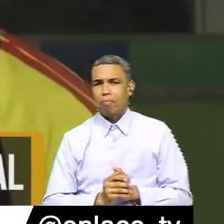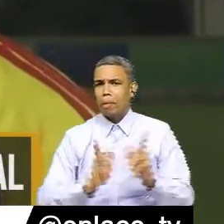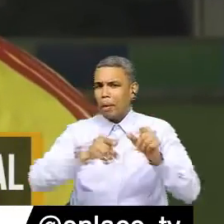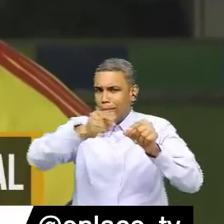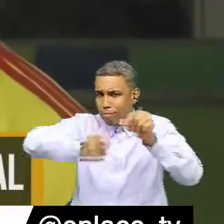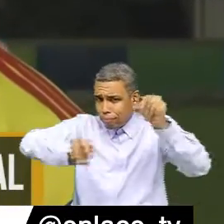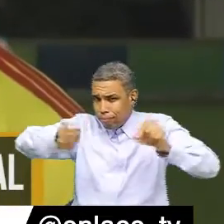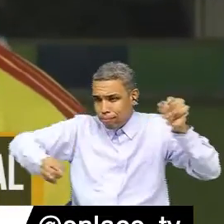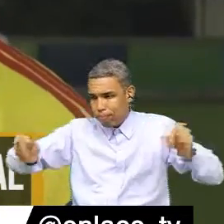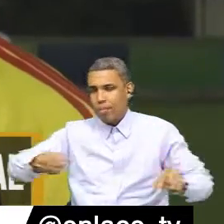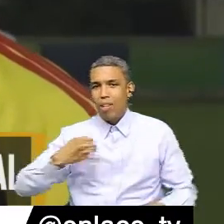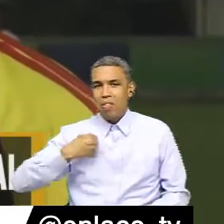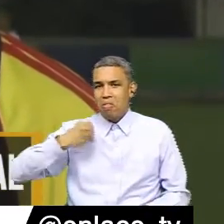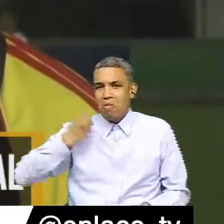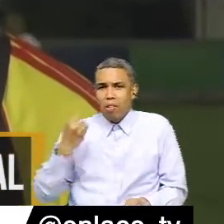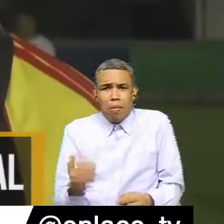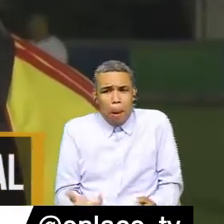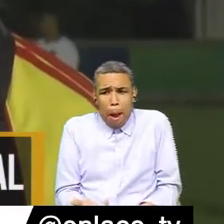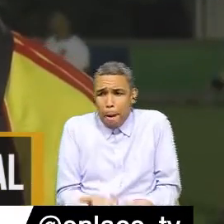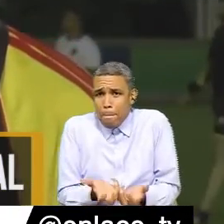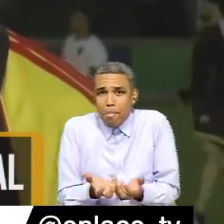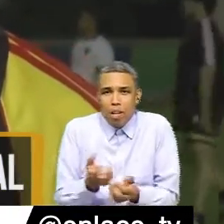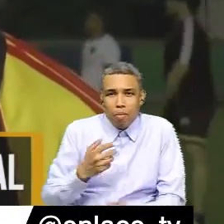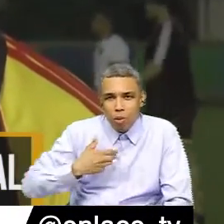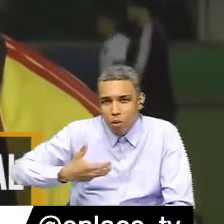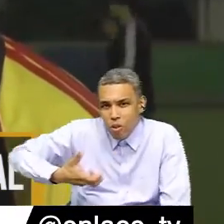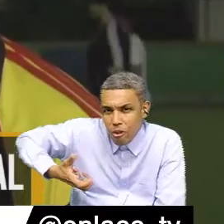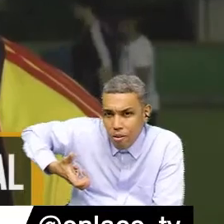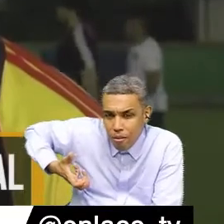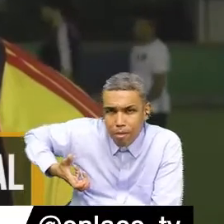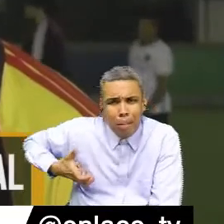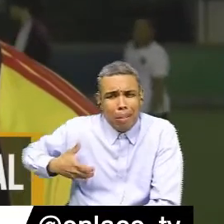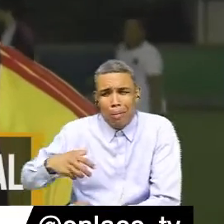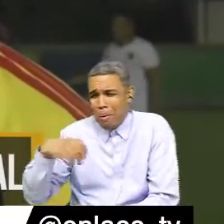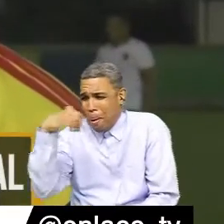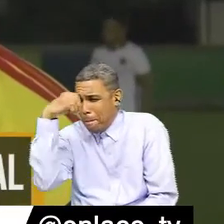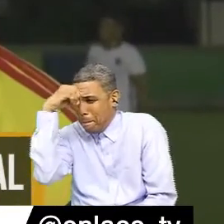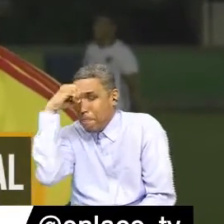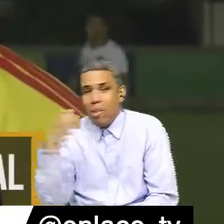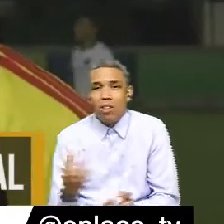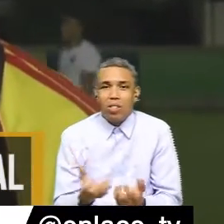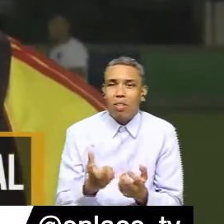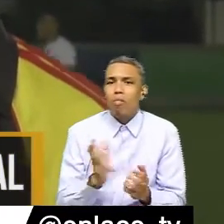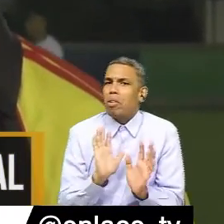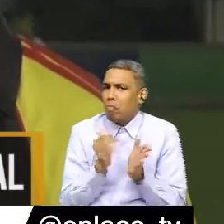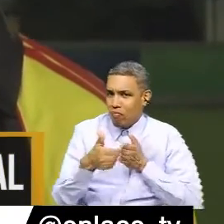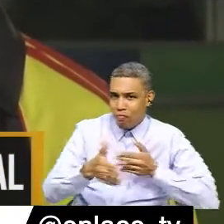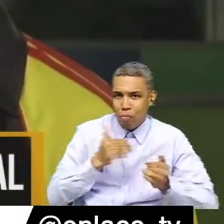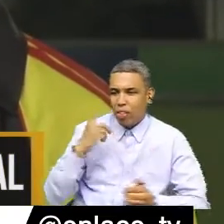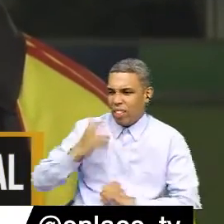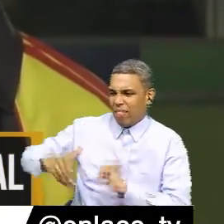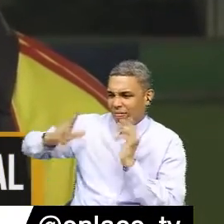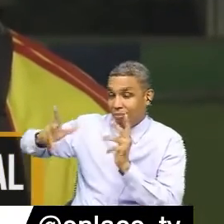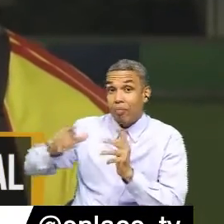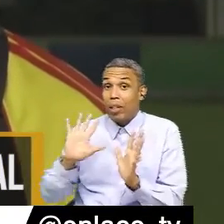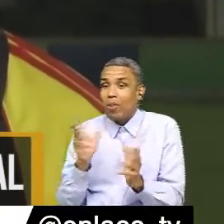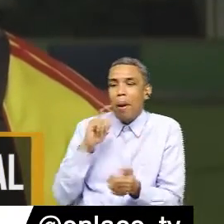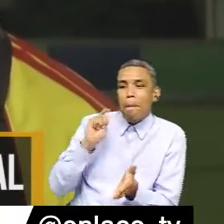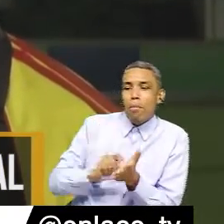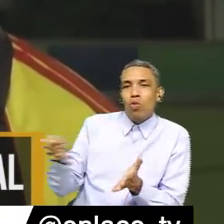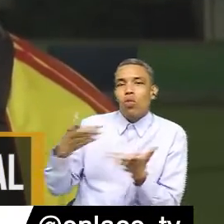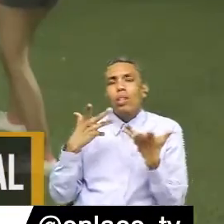proceso de desconocimiento total del deporte se ve que en ellos se refleja un gran talento para esto y pues lo